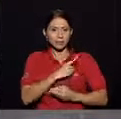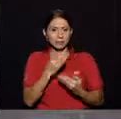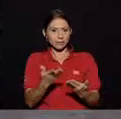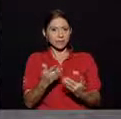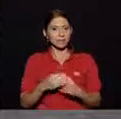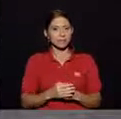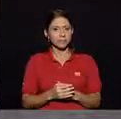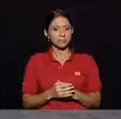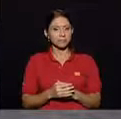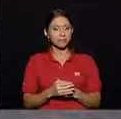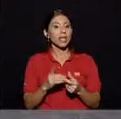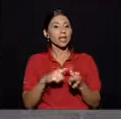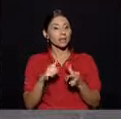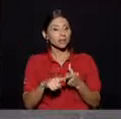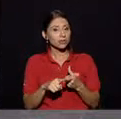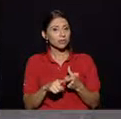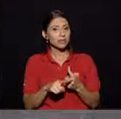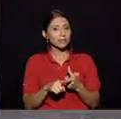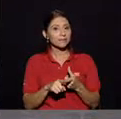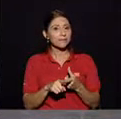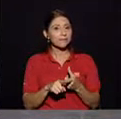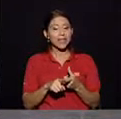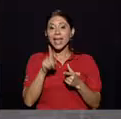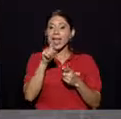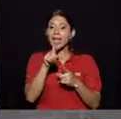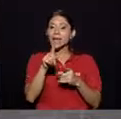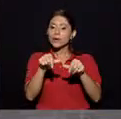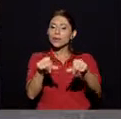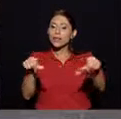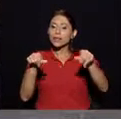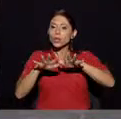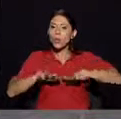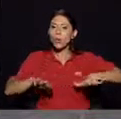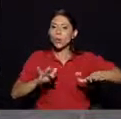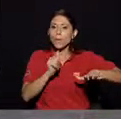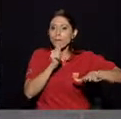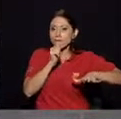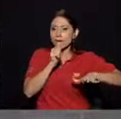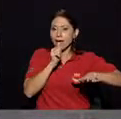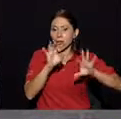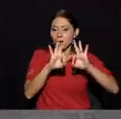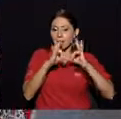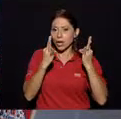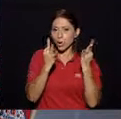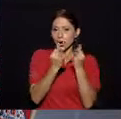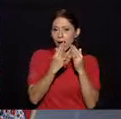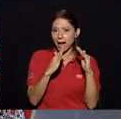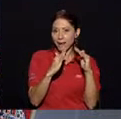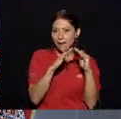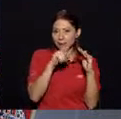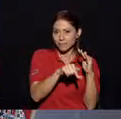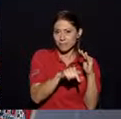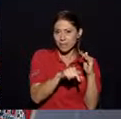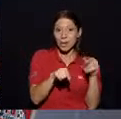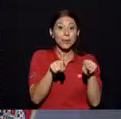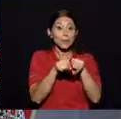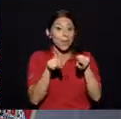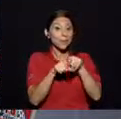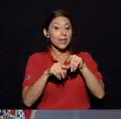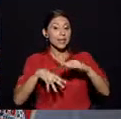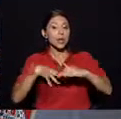disciplinar, ¿verdad? Entonces, es en el entorno de lo privado, es en el entorno del hogar, pero además en el entorno de lo